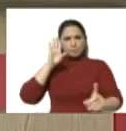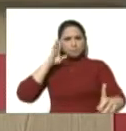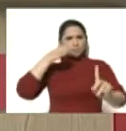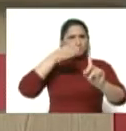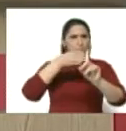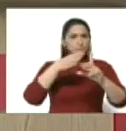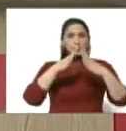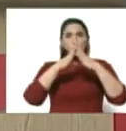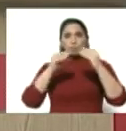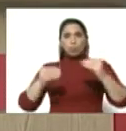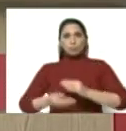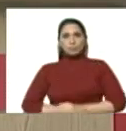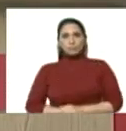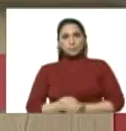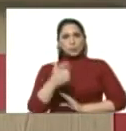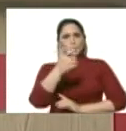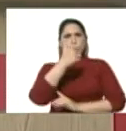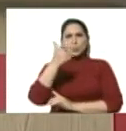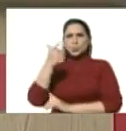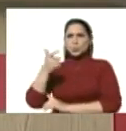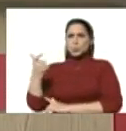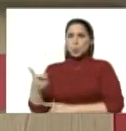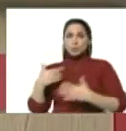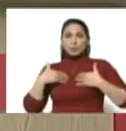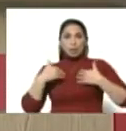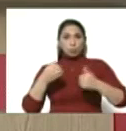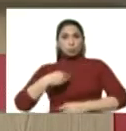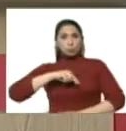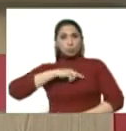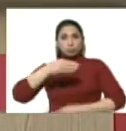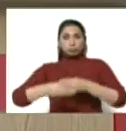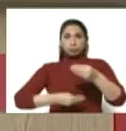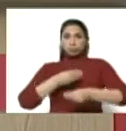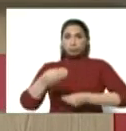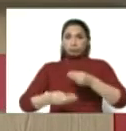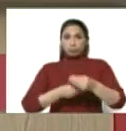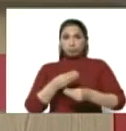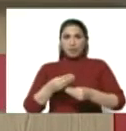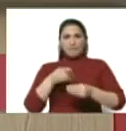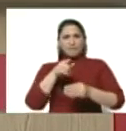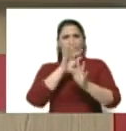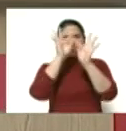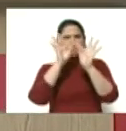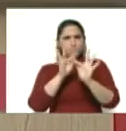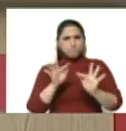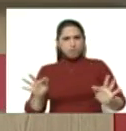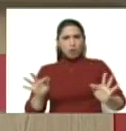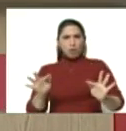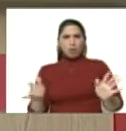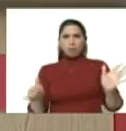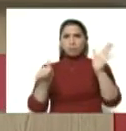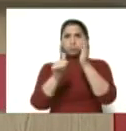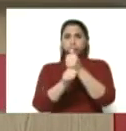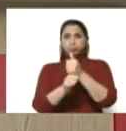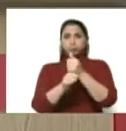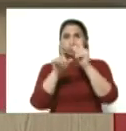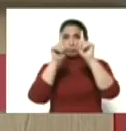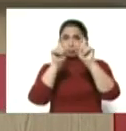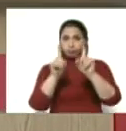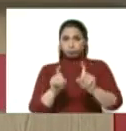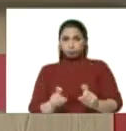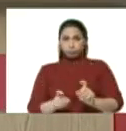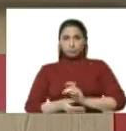de toda esta búsqueda de salud que estamos haciendo en este mecanismo de despistaje ampliado